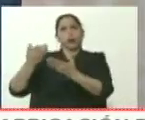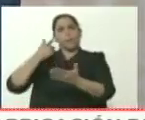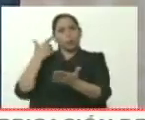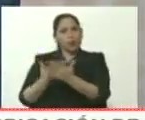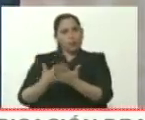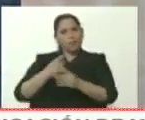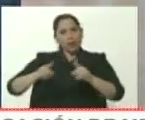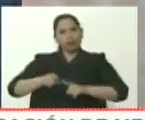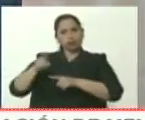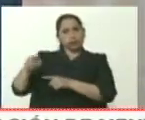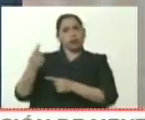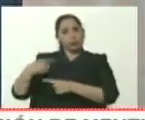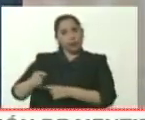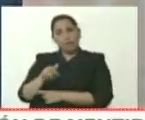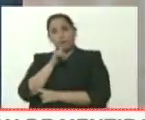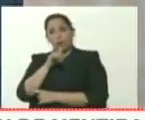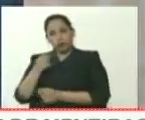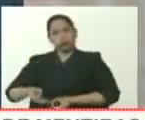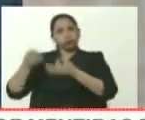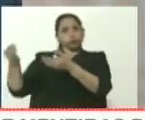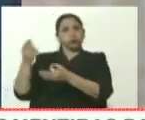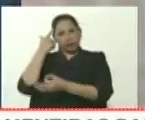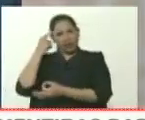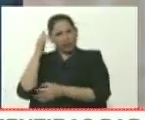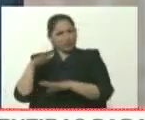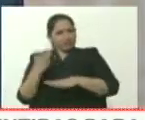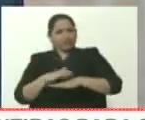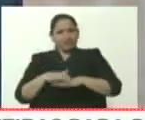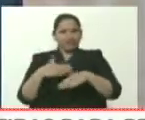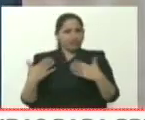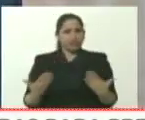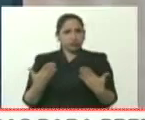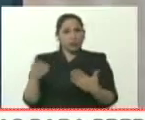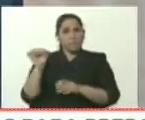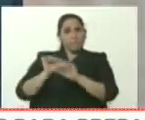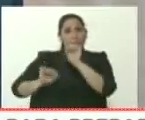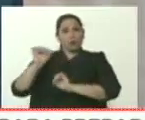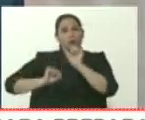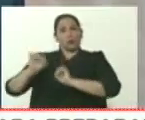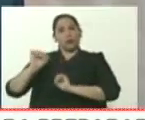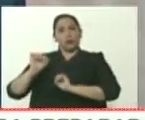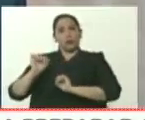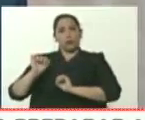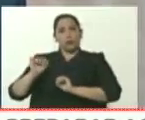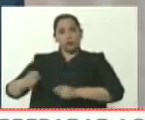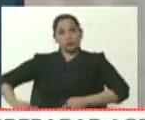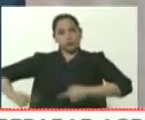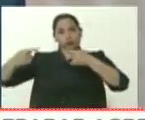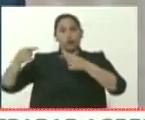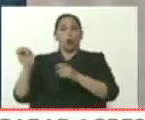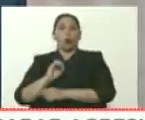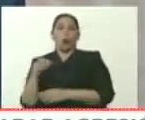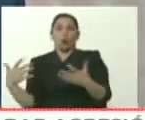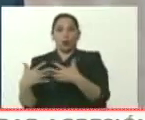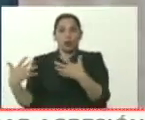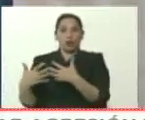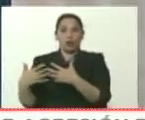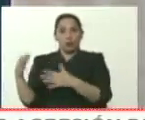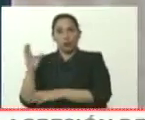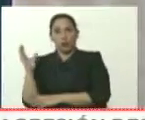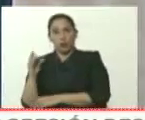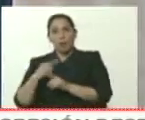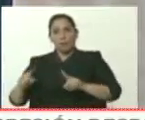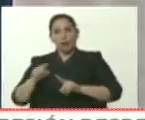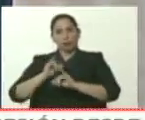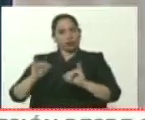para que ustedes tengan la información y sepan que queremos evitar un conflicto, una guerra con Colombia, pero que ellos